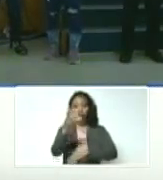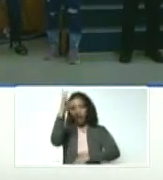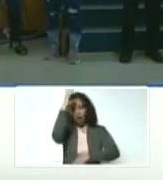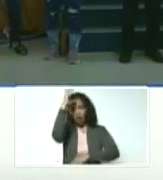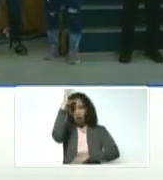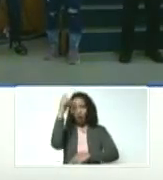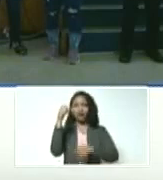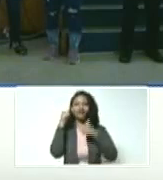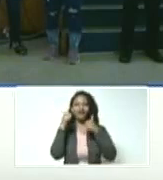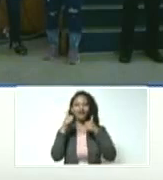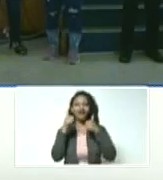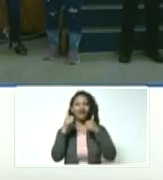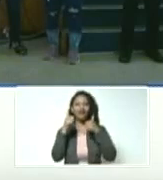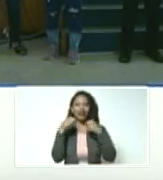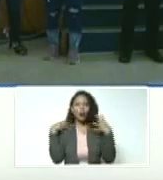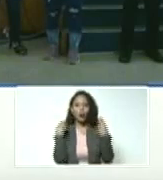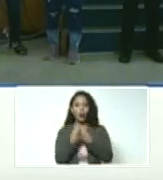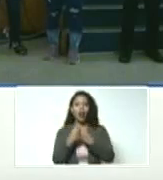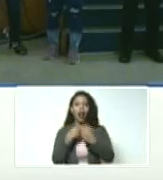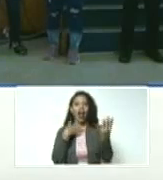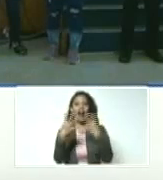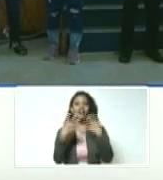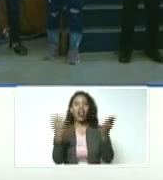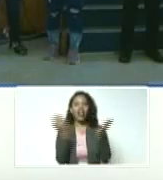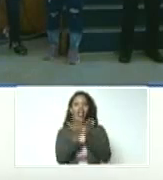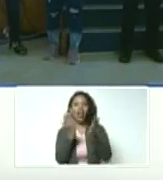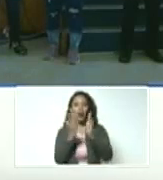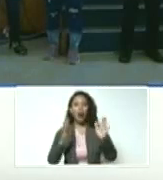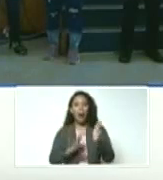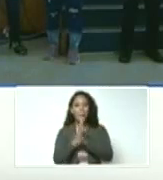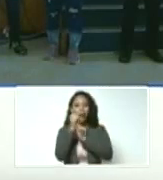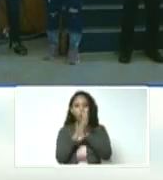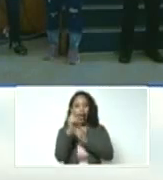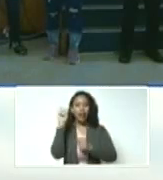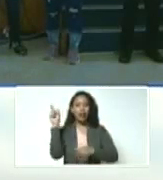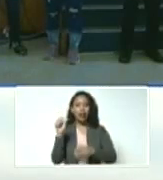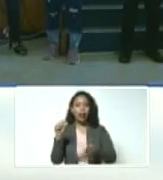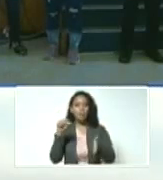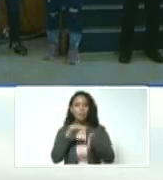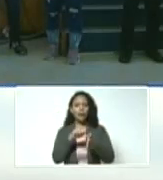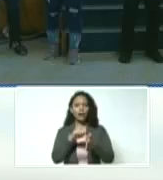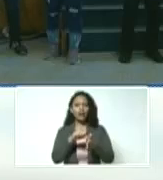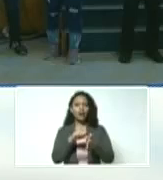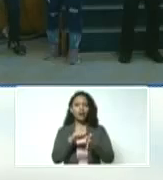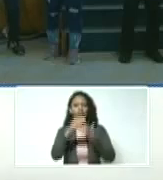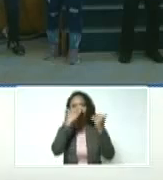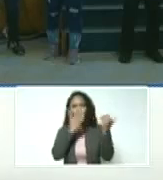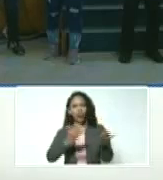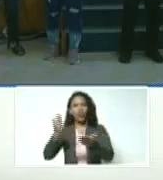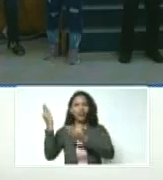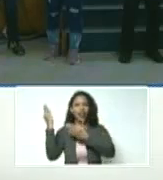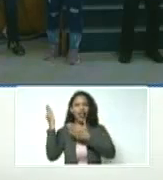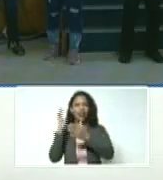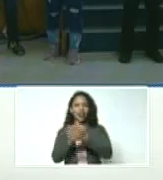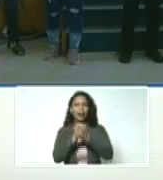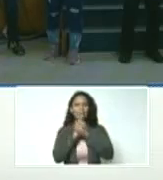bien acompañado en la feria escolar de emprendedores de Paraguaná. Adelante, querido Víctor